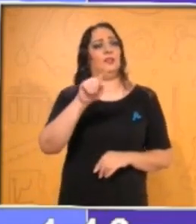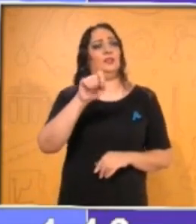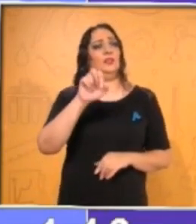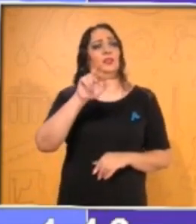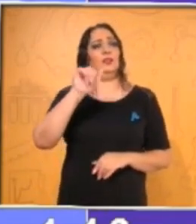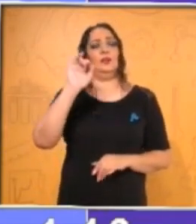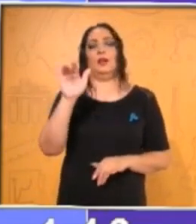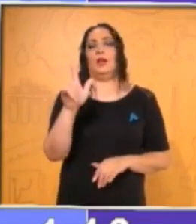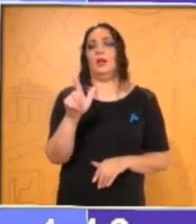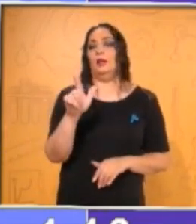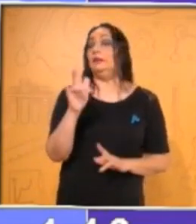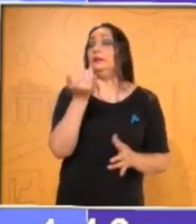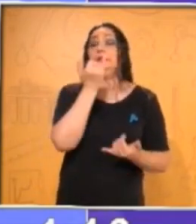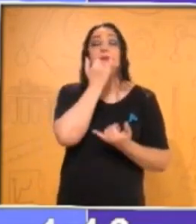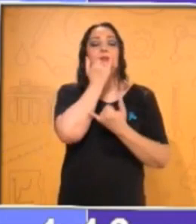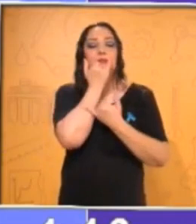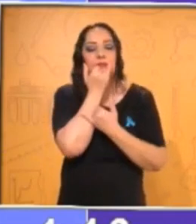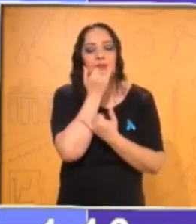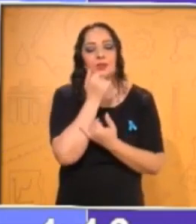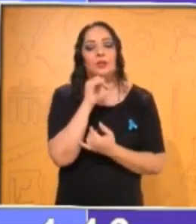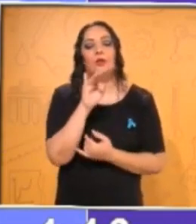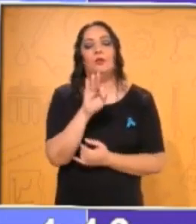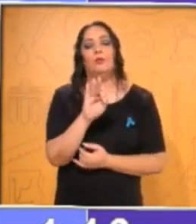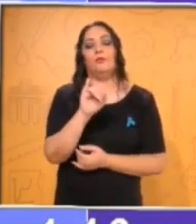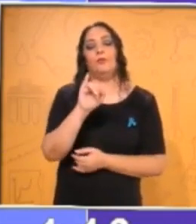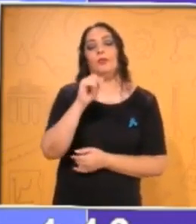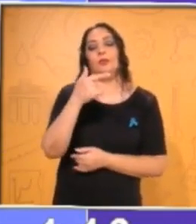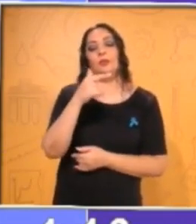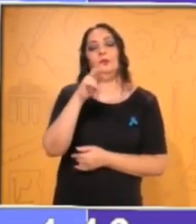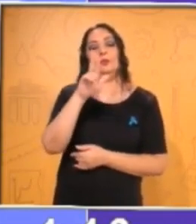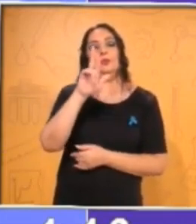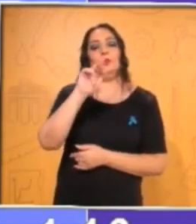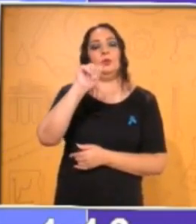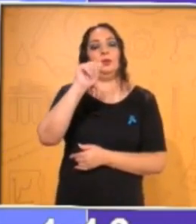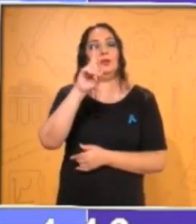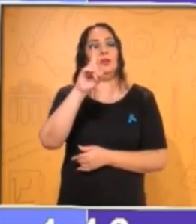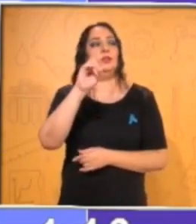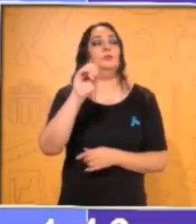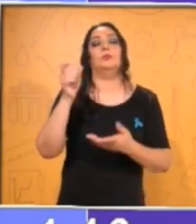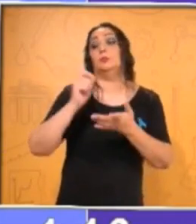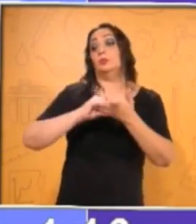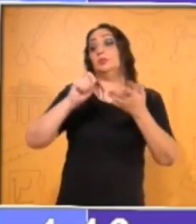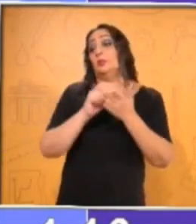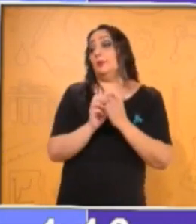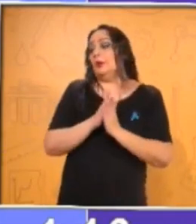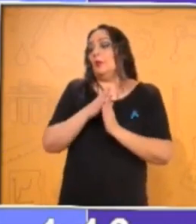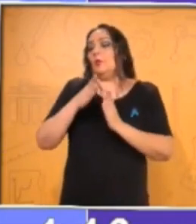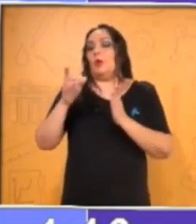Figurado. Figurado, ¿no? Ah, perdón, figurado. Lo vamos a escribir a un lado de la oración.